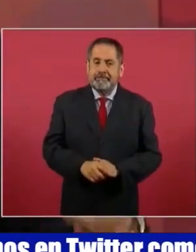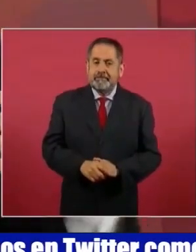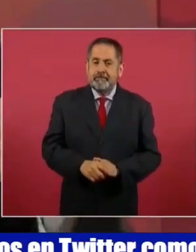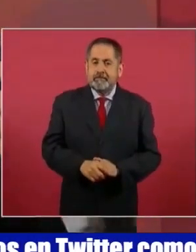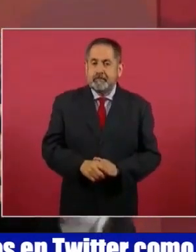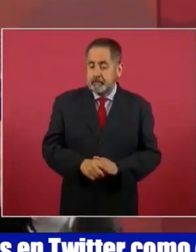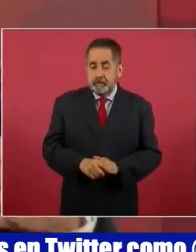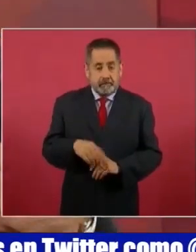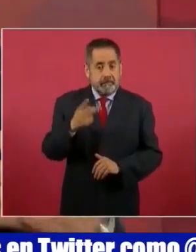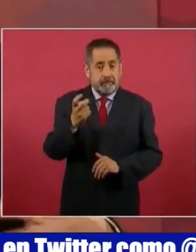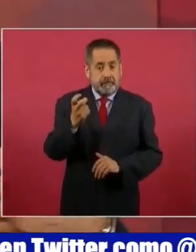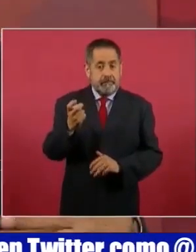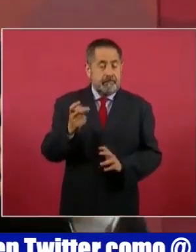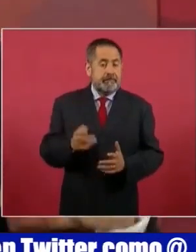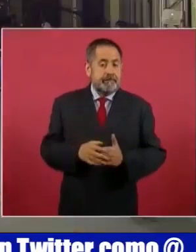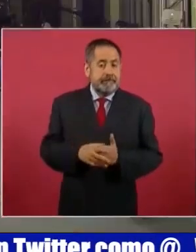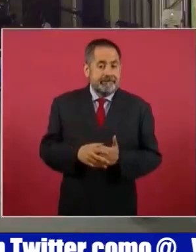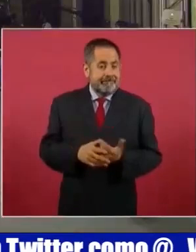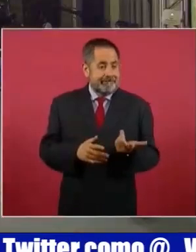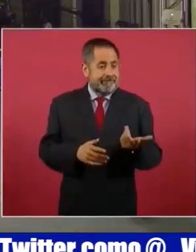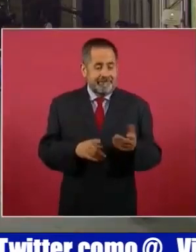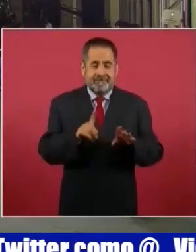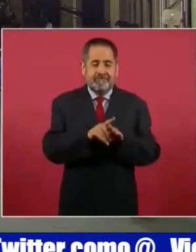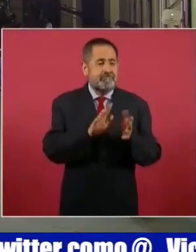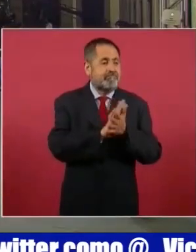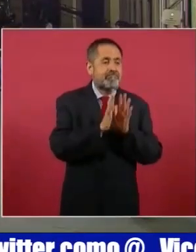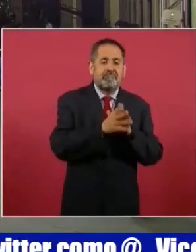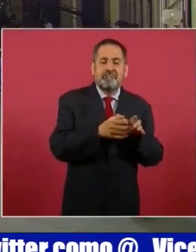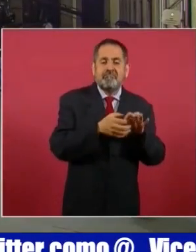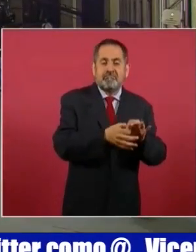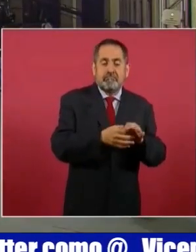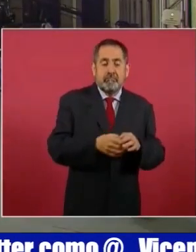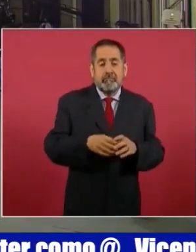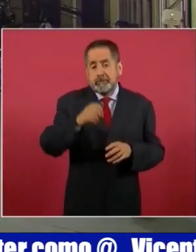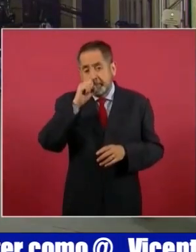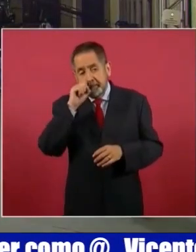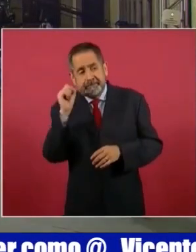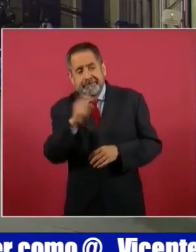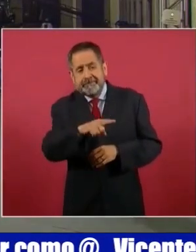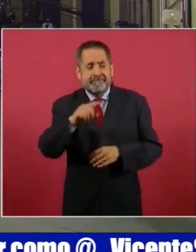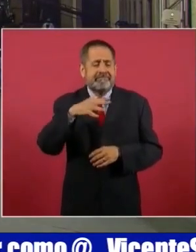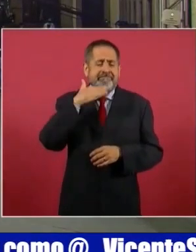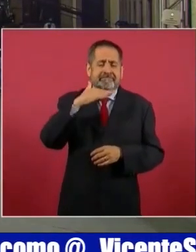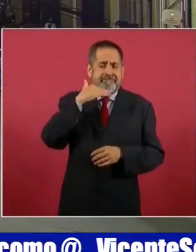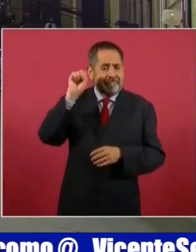Pero bueno, así, ese era el nivel de contubernio. Los sindicatos